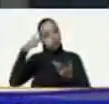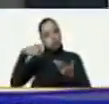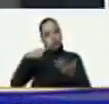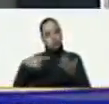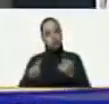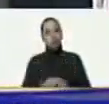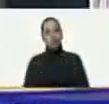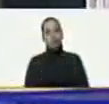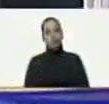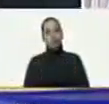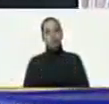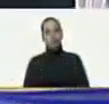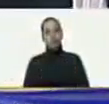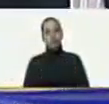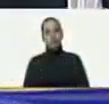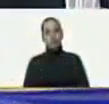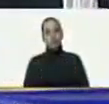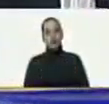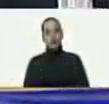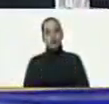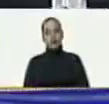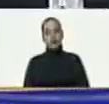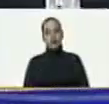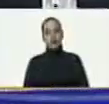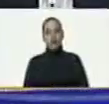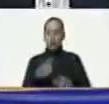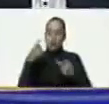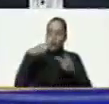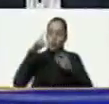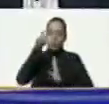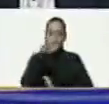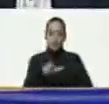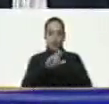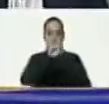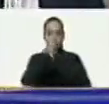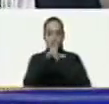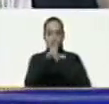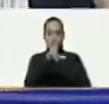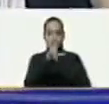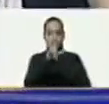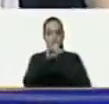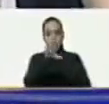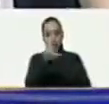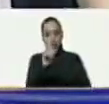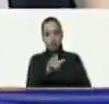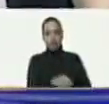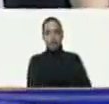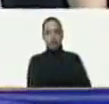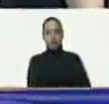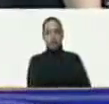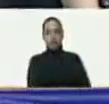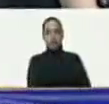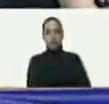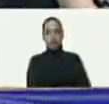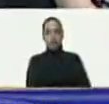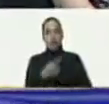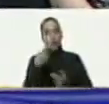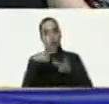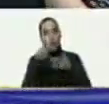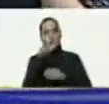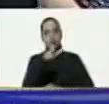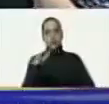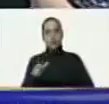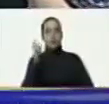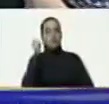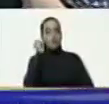Badel, Julio Santosuoso, Carlos Parra, María Alcira Matute, que debe estar